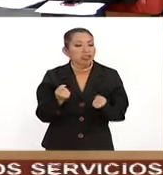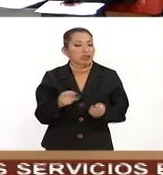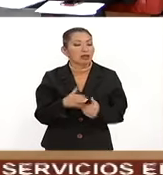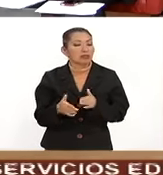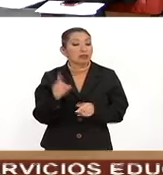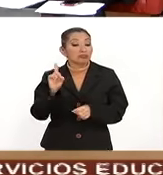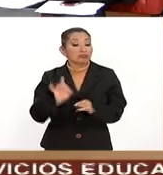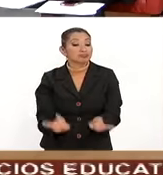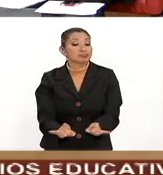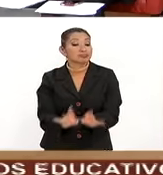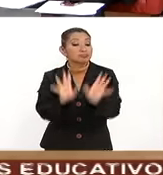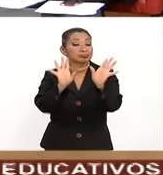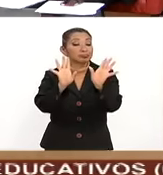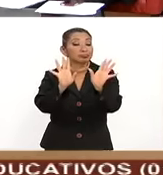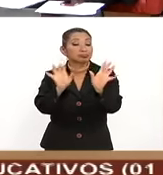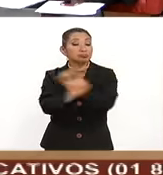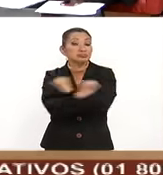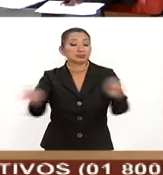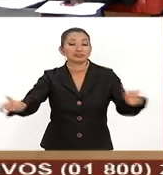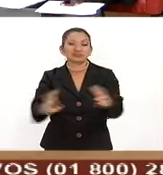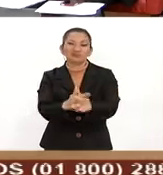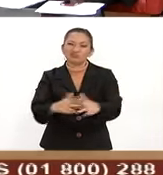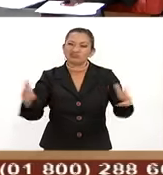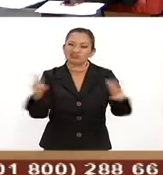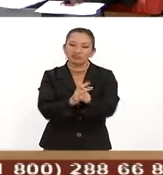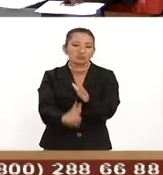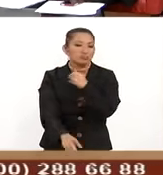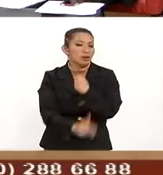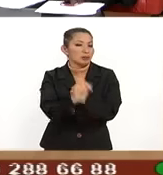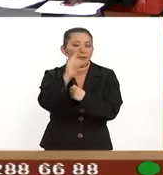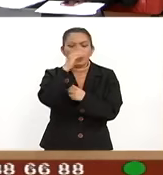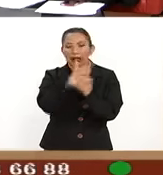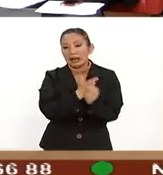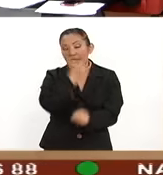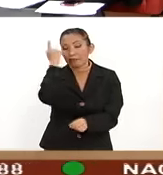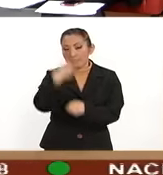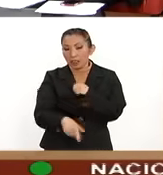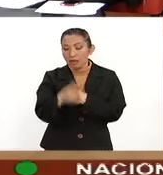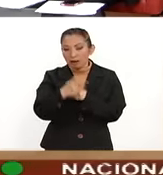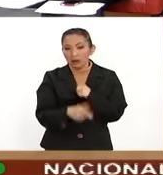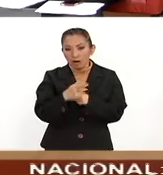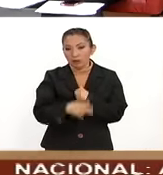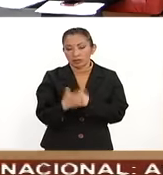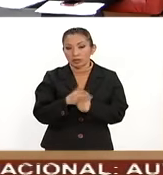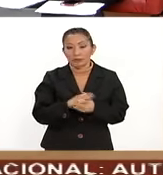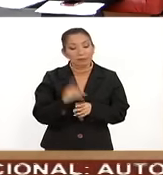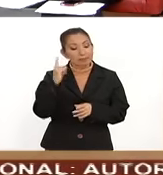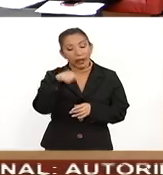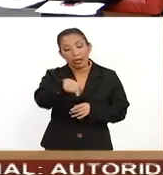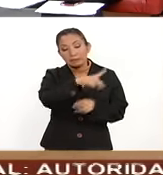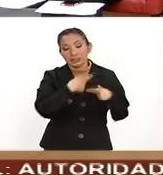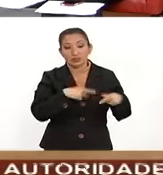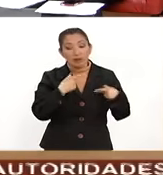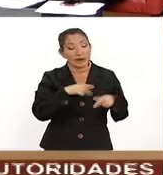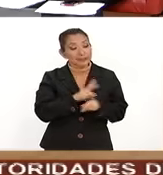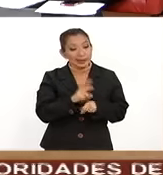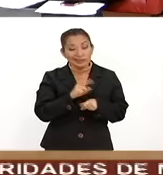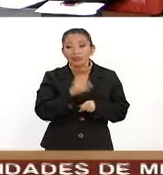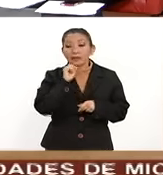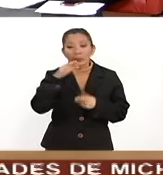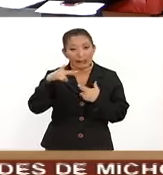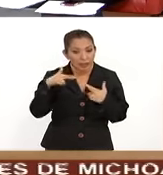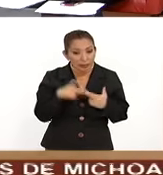cualquier momento un chispazo puede tener violencia que pues sería muy peligroso obviamente y muy contrario para los venezolanos, también para